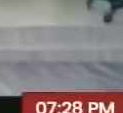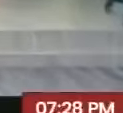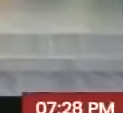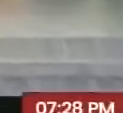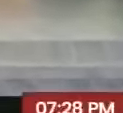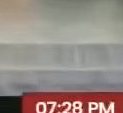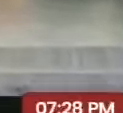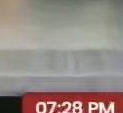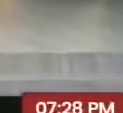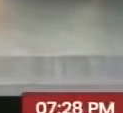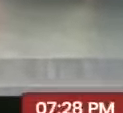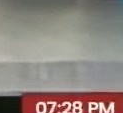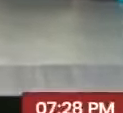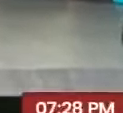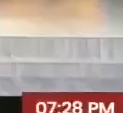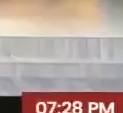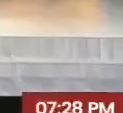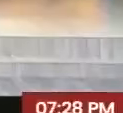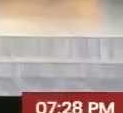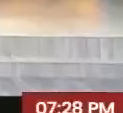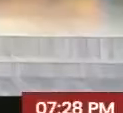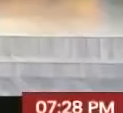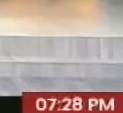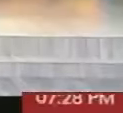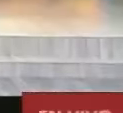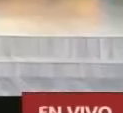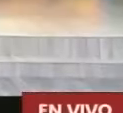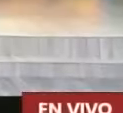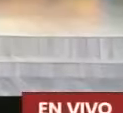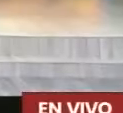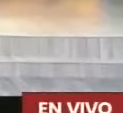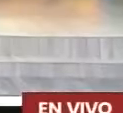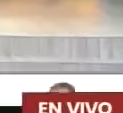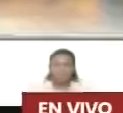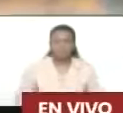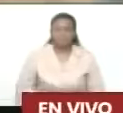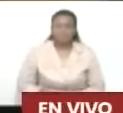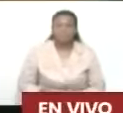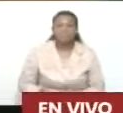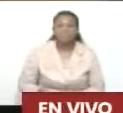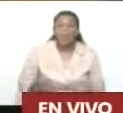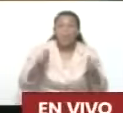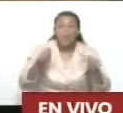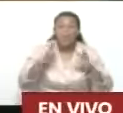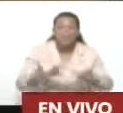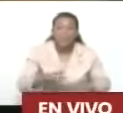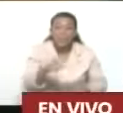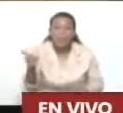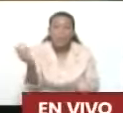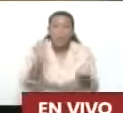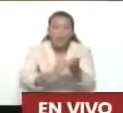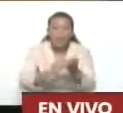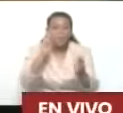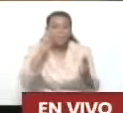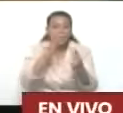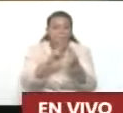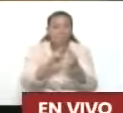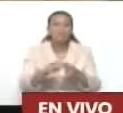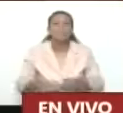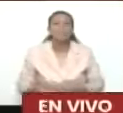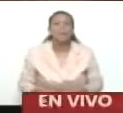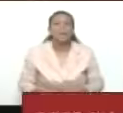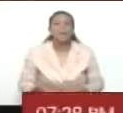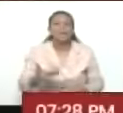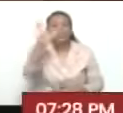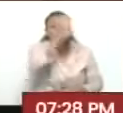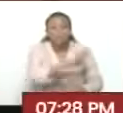Presidente. Monedero. ¿Ah? ¿Cómo estamos? Todo bien. Qué bueno. Nos volvemos a ver. La espada de Bolívar. Por América Latina. Qué